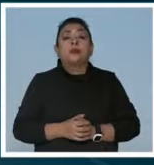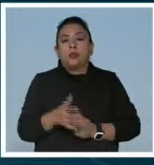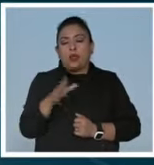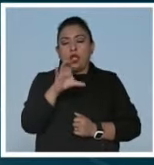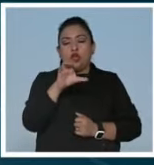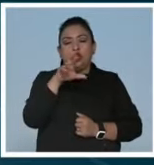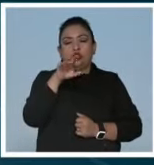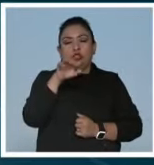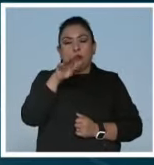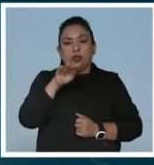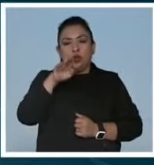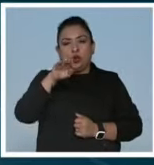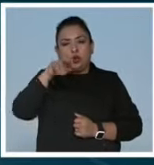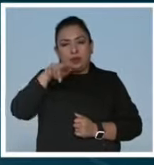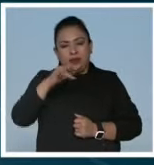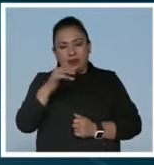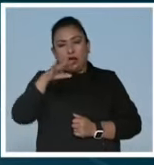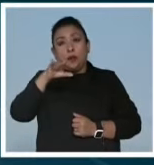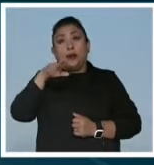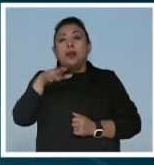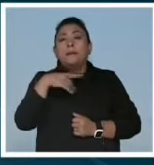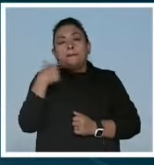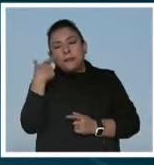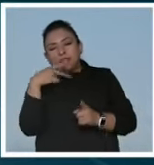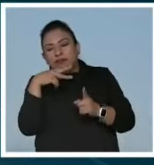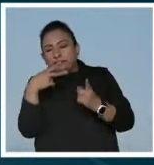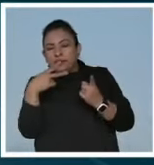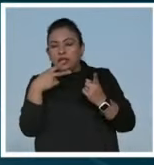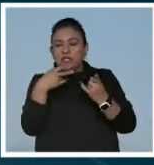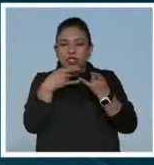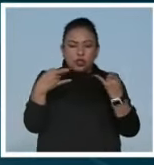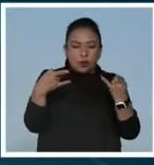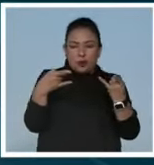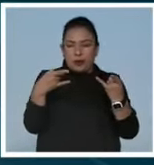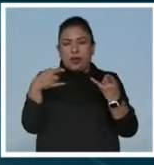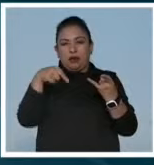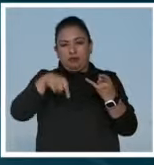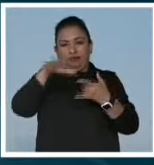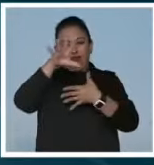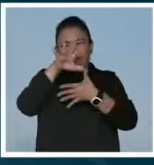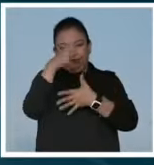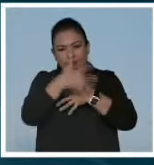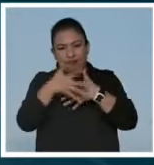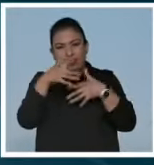Concepción Company Company nos invita a explorar los contrastes históricos de nuestro continente.